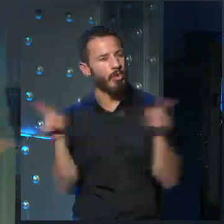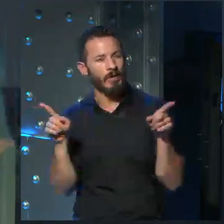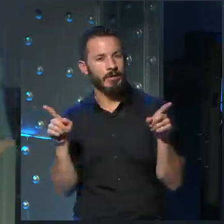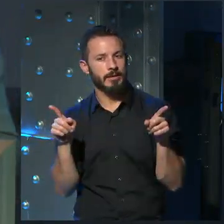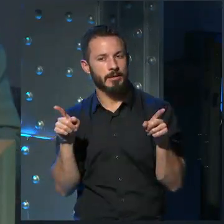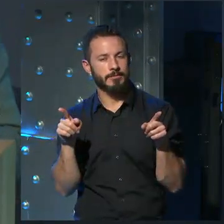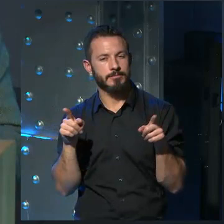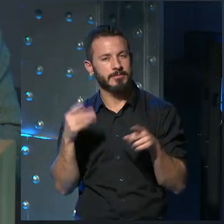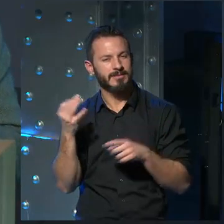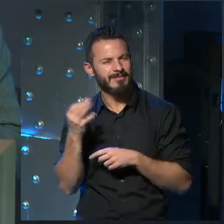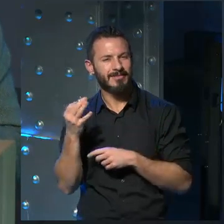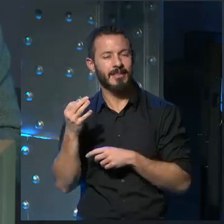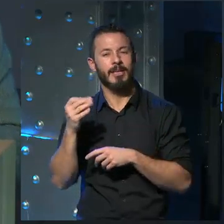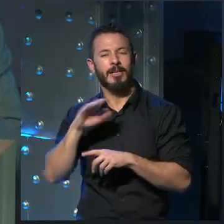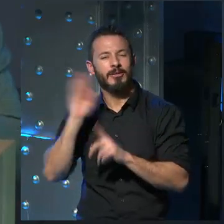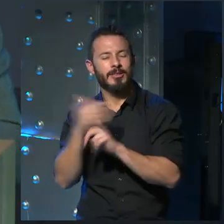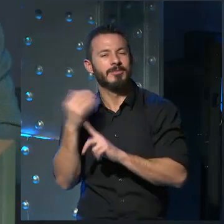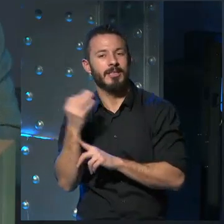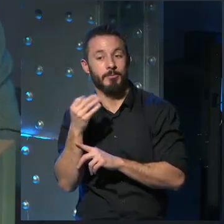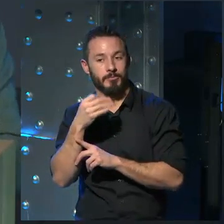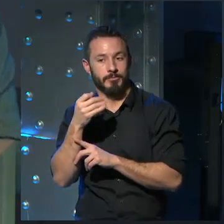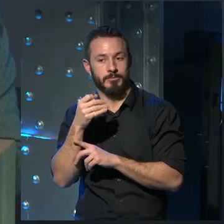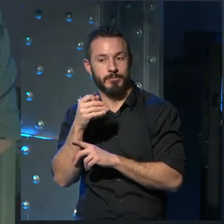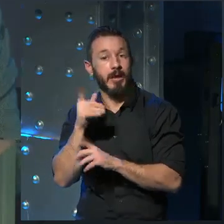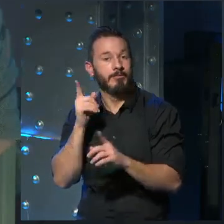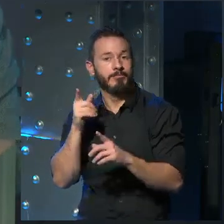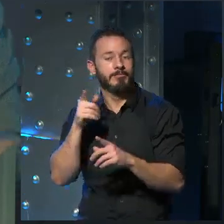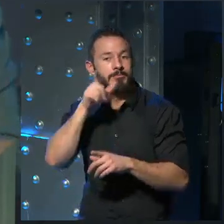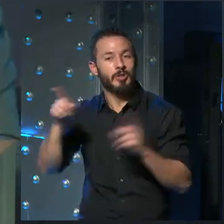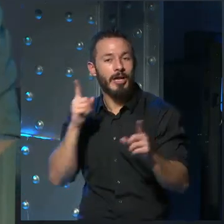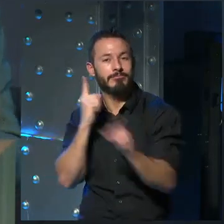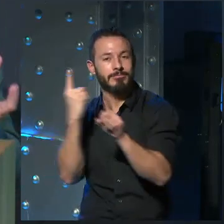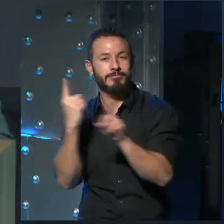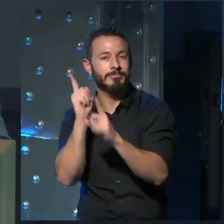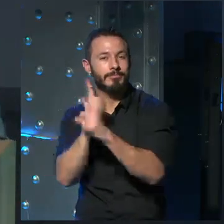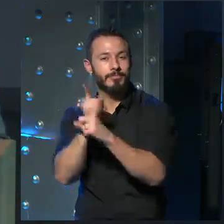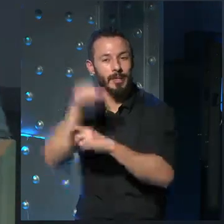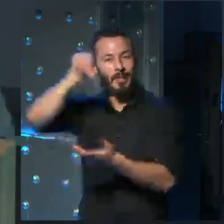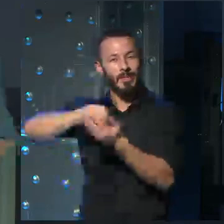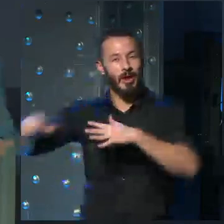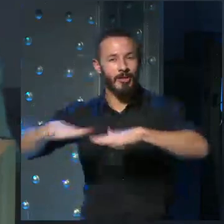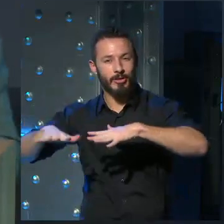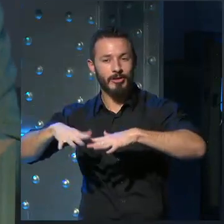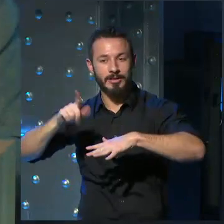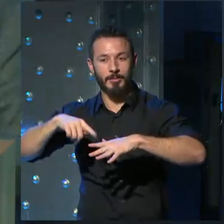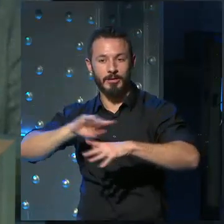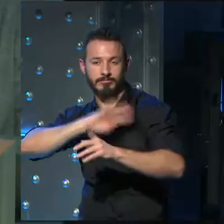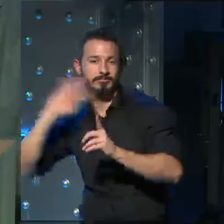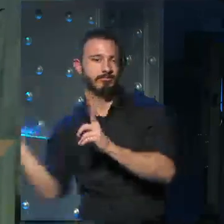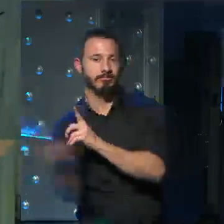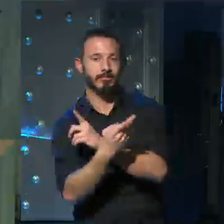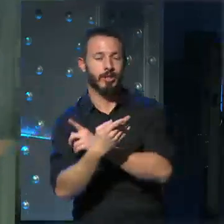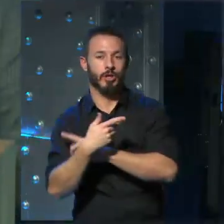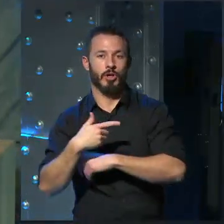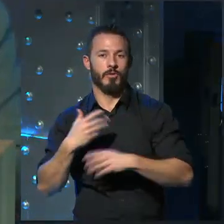muy relevante. Nos encontramos las personas como ese centro de acción y todo lo que nos rodea, que cobra vida a